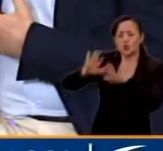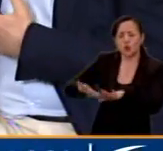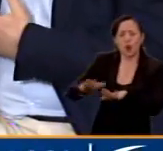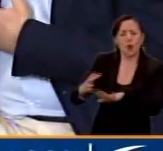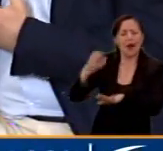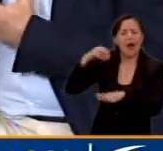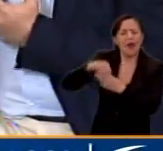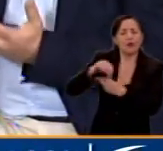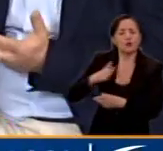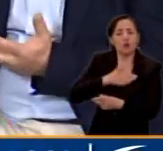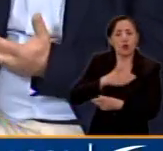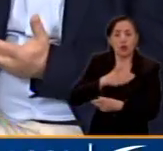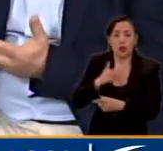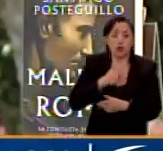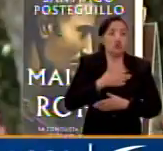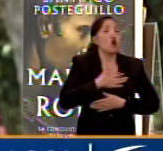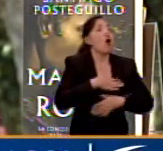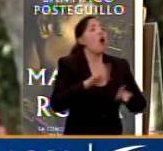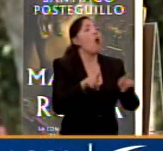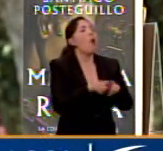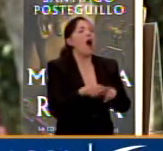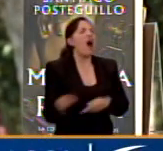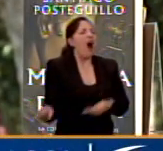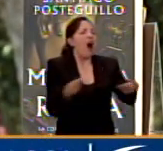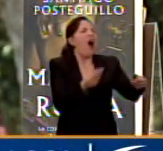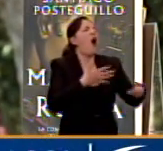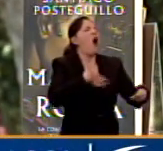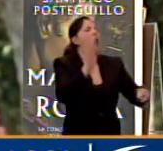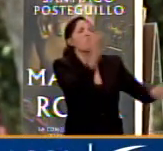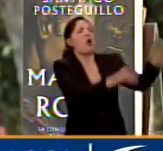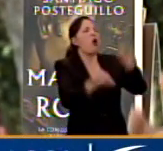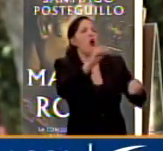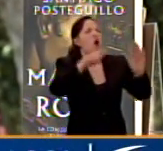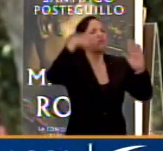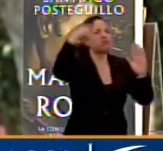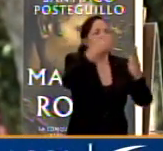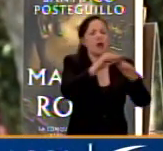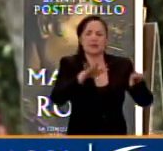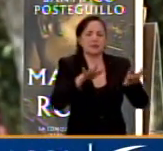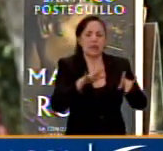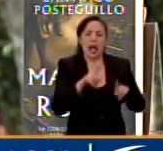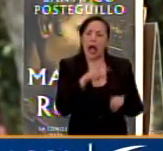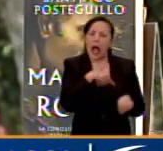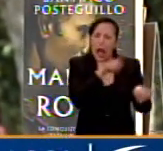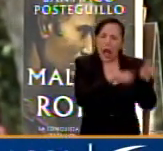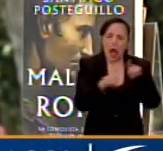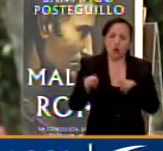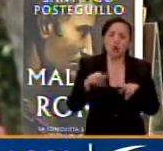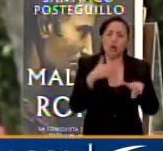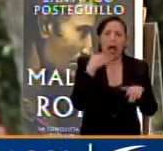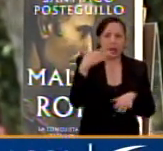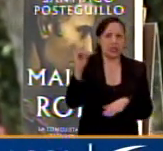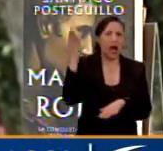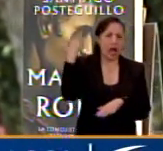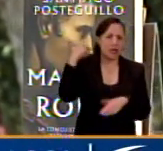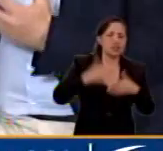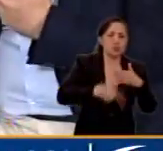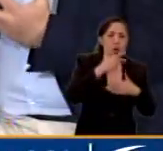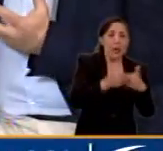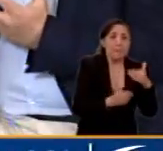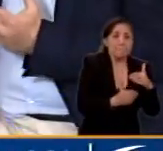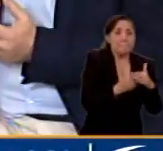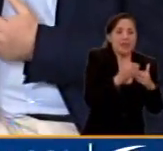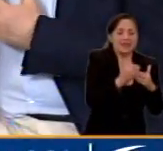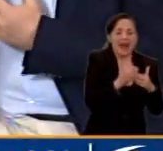a que esto se haga de cualquier manera. Entonces, ha habido algunos proyectos que se iniciaron, pero que